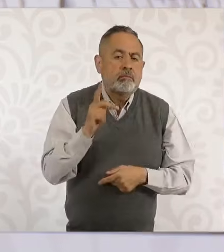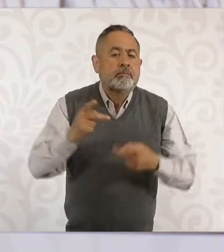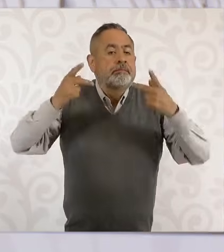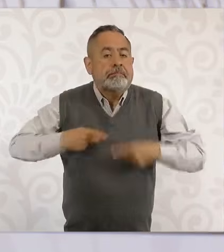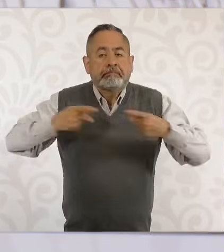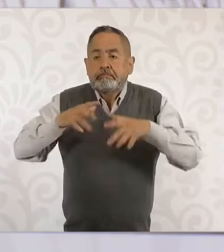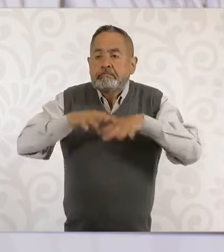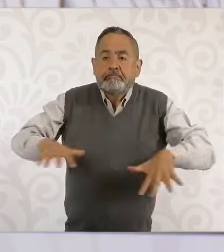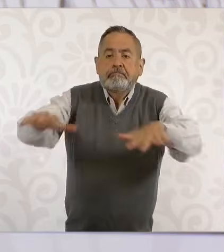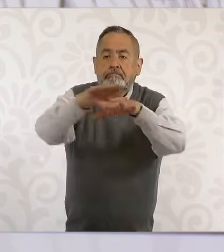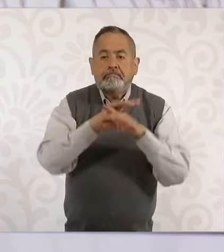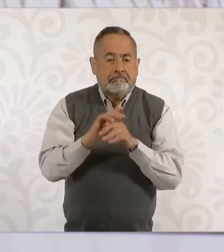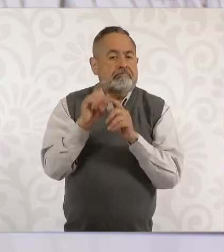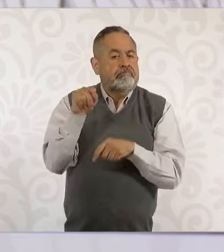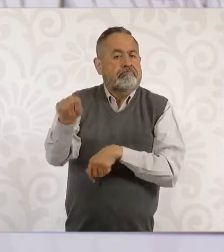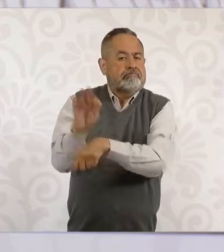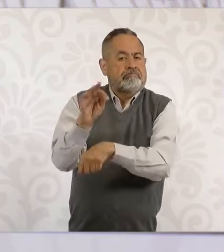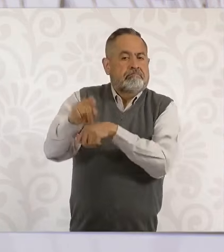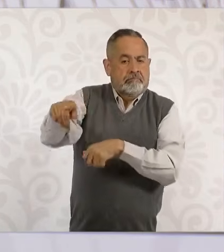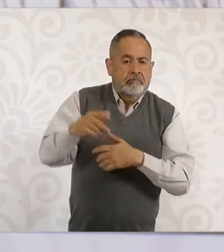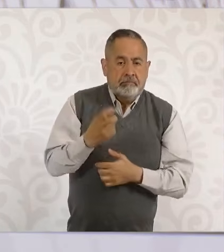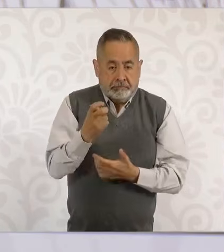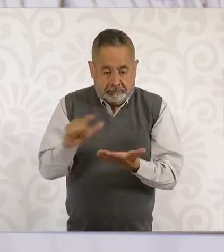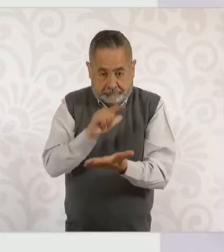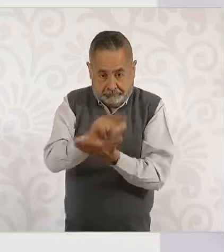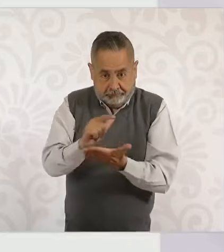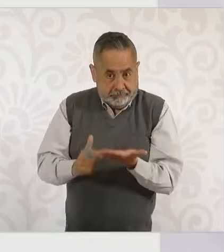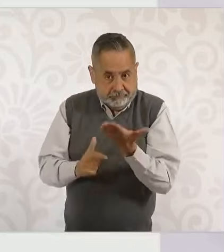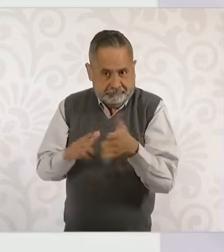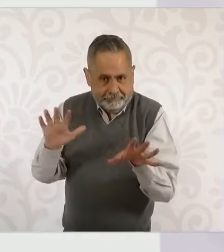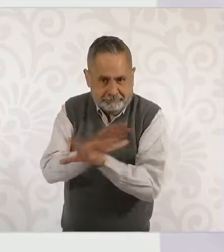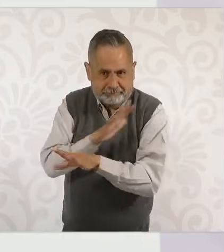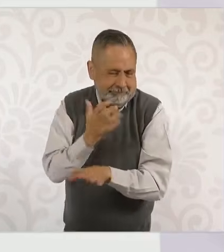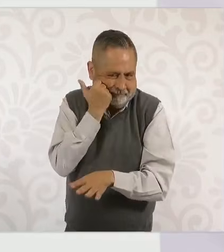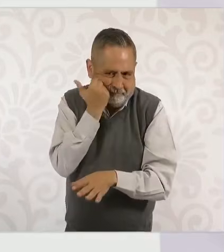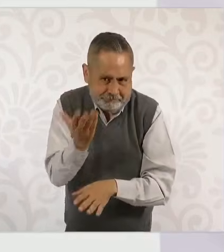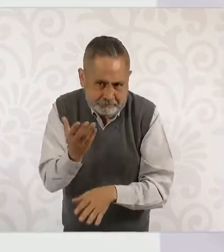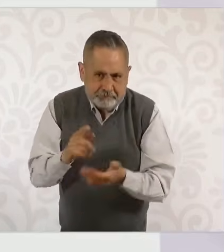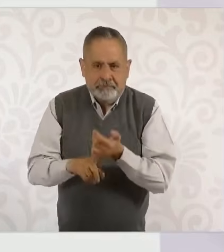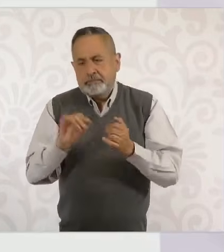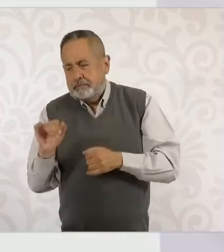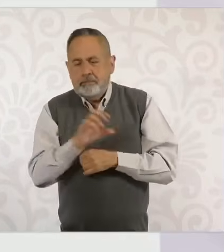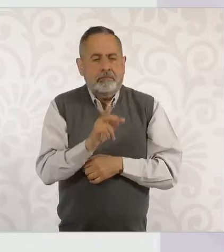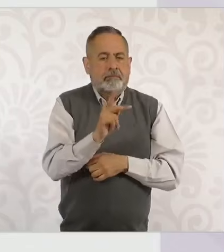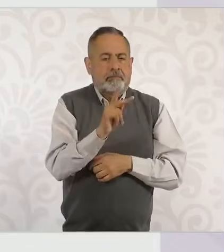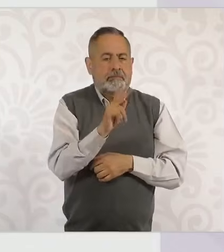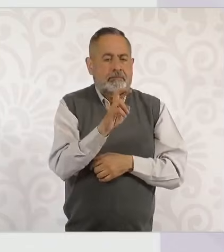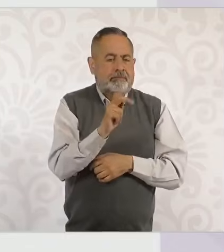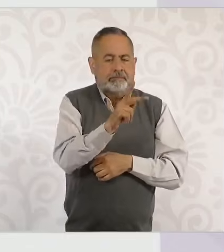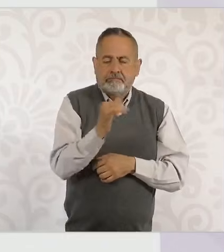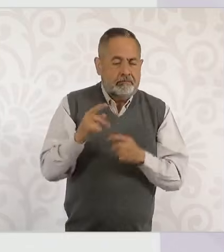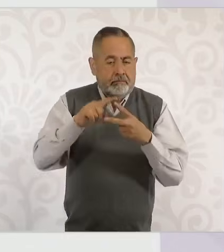Entonces, lo esencial que estamos planteando en la reforma, más allá de la discusión del PREP o no, son dos